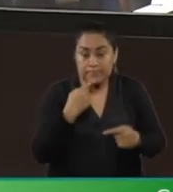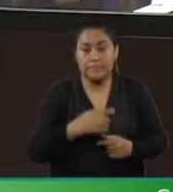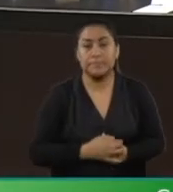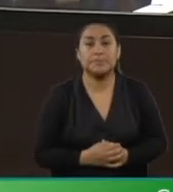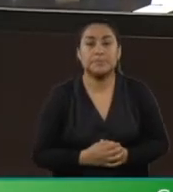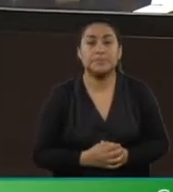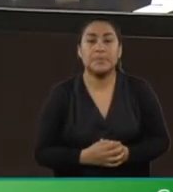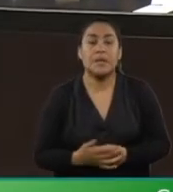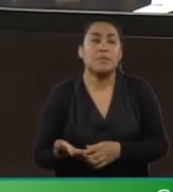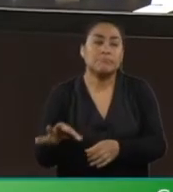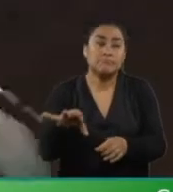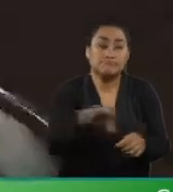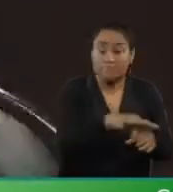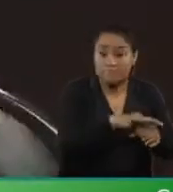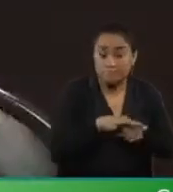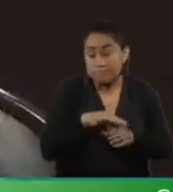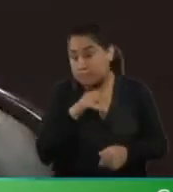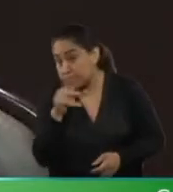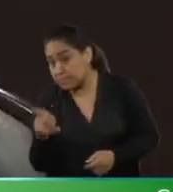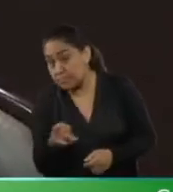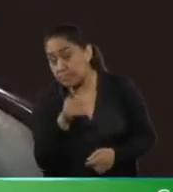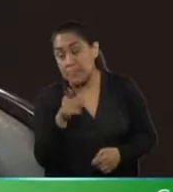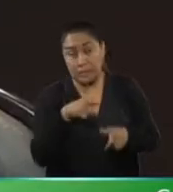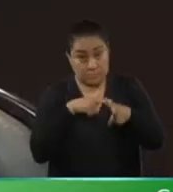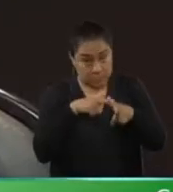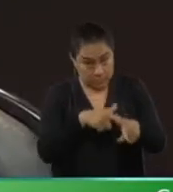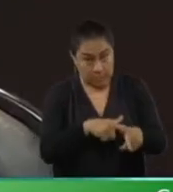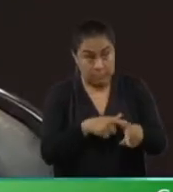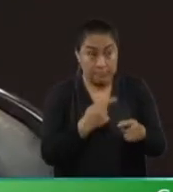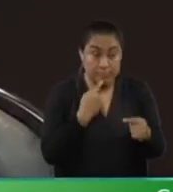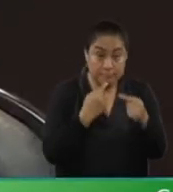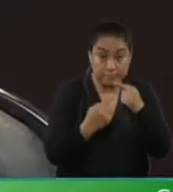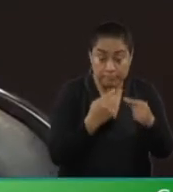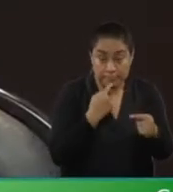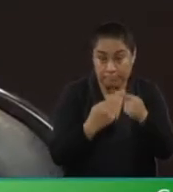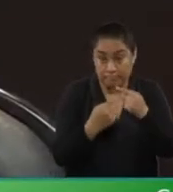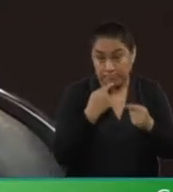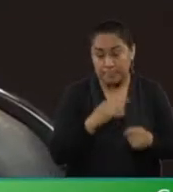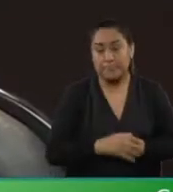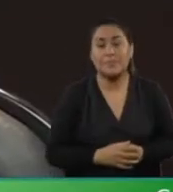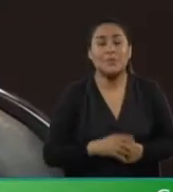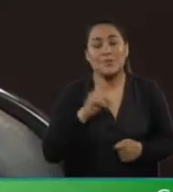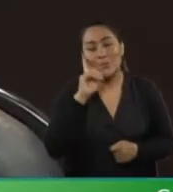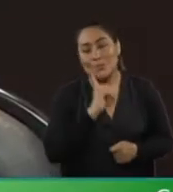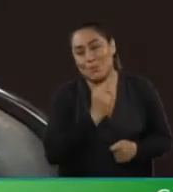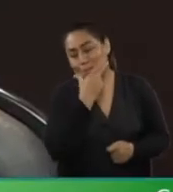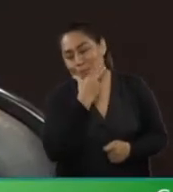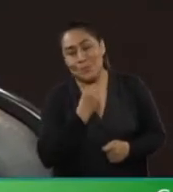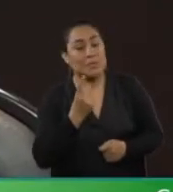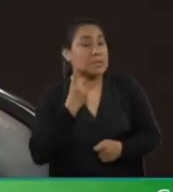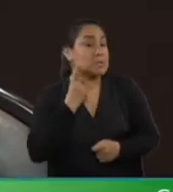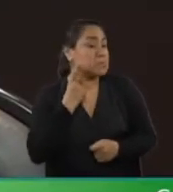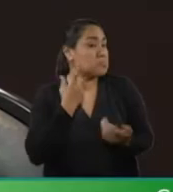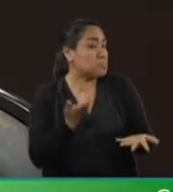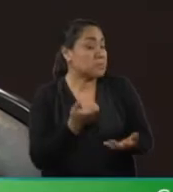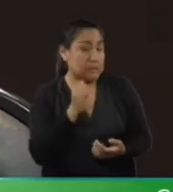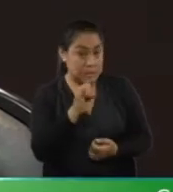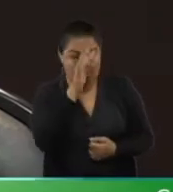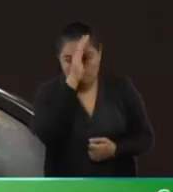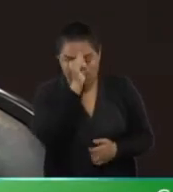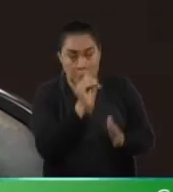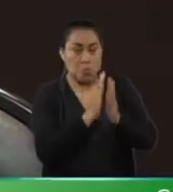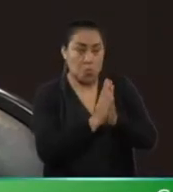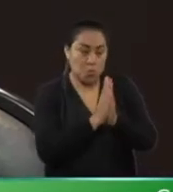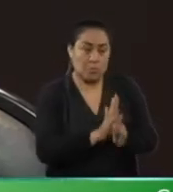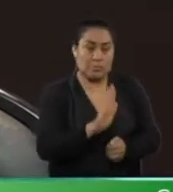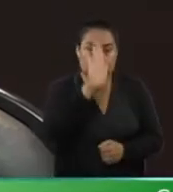En votación económica se pregunta si se admite a discusión. Las diputadas y los diputados que estén por la afirmativa, sírvanse